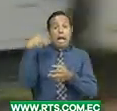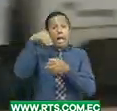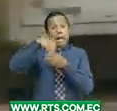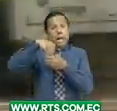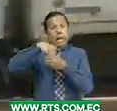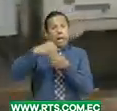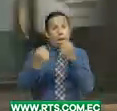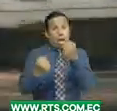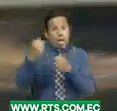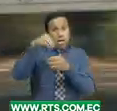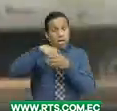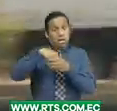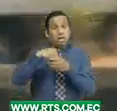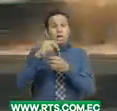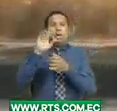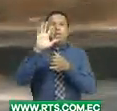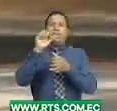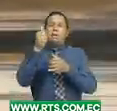un monto total de